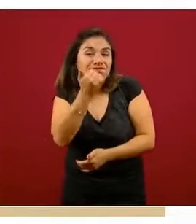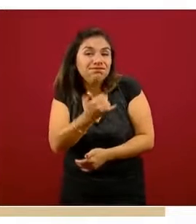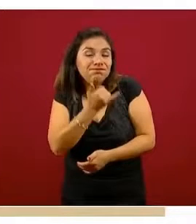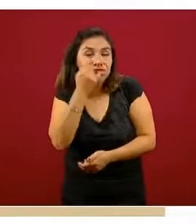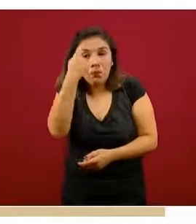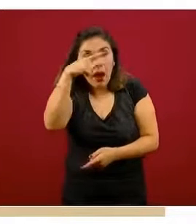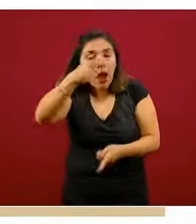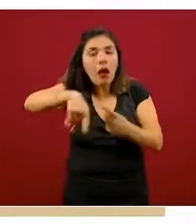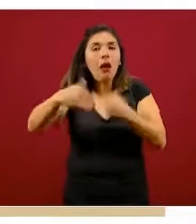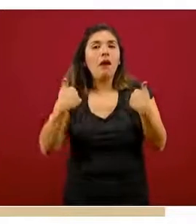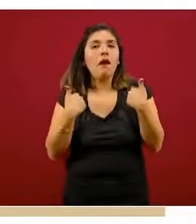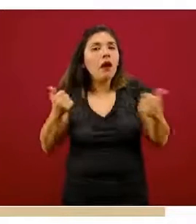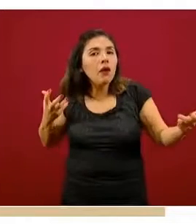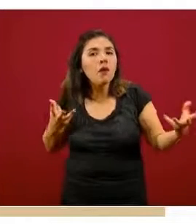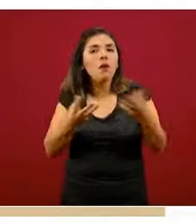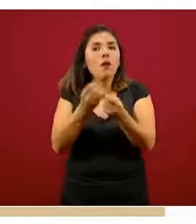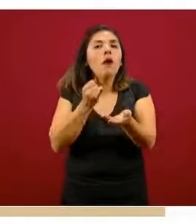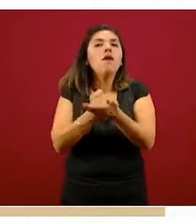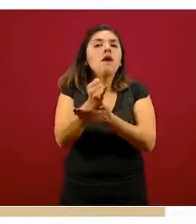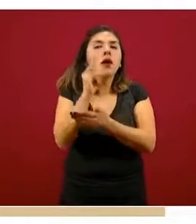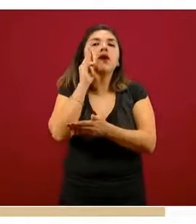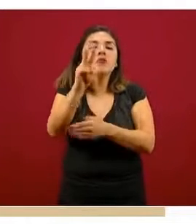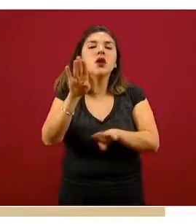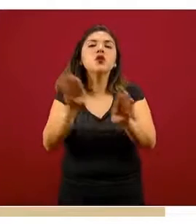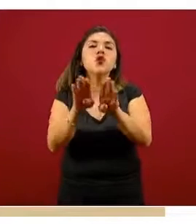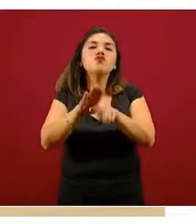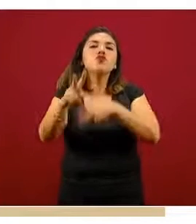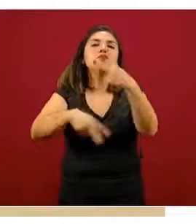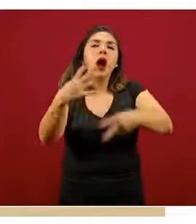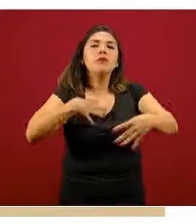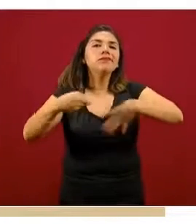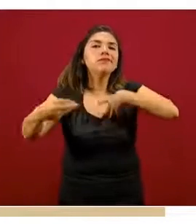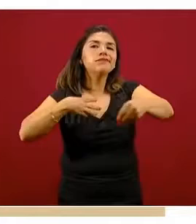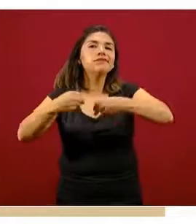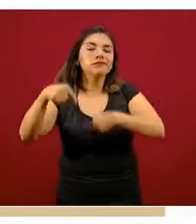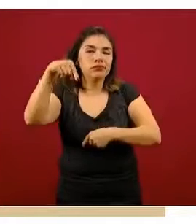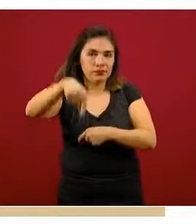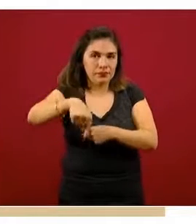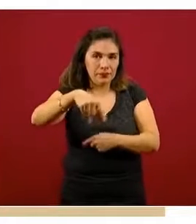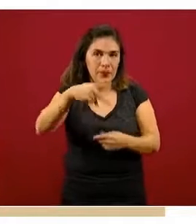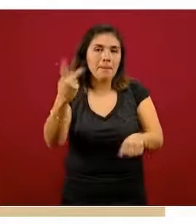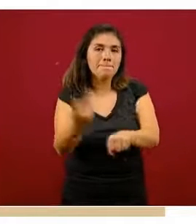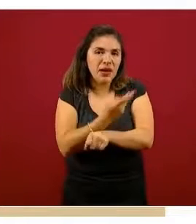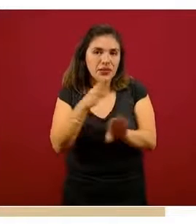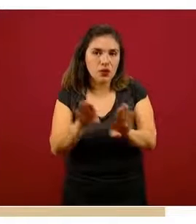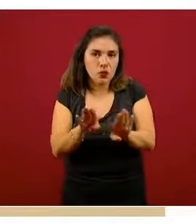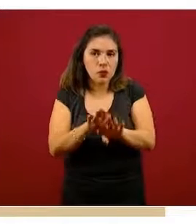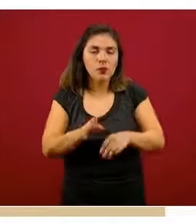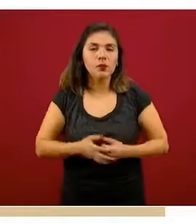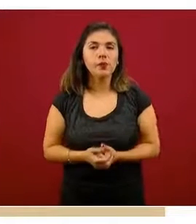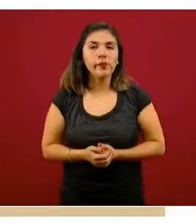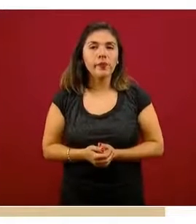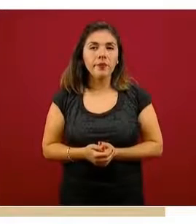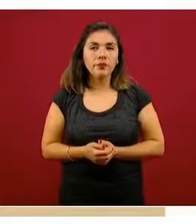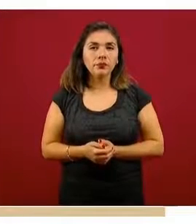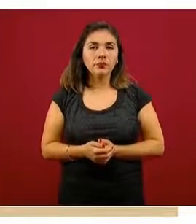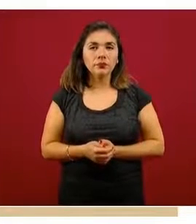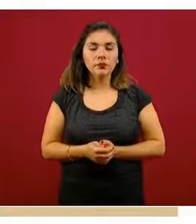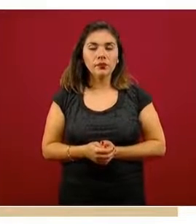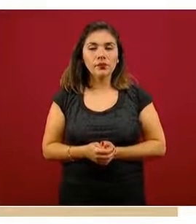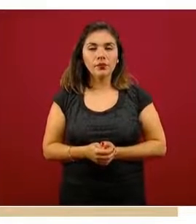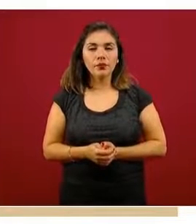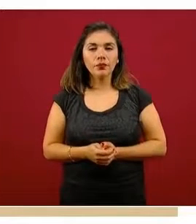su totalidad definir y ver la tendencia que en su momento se está llevando a cabo. Veamos la siguiente